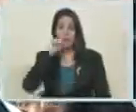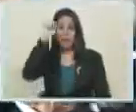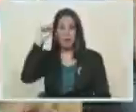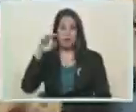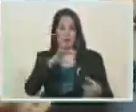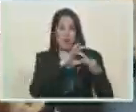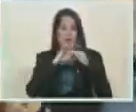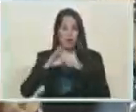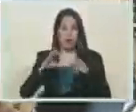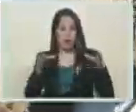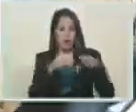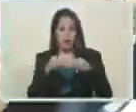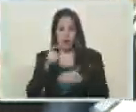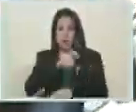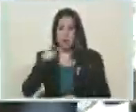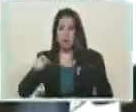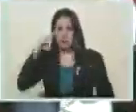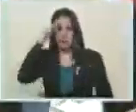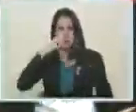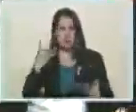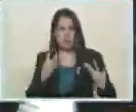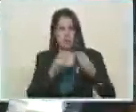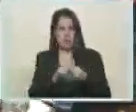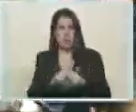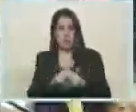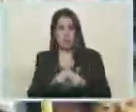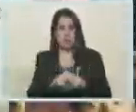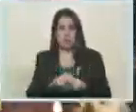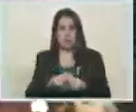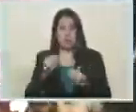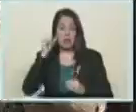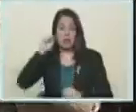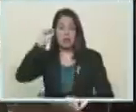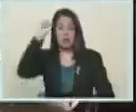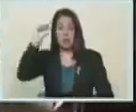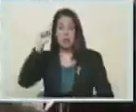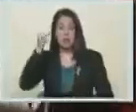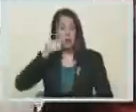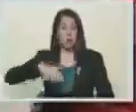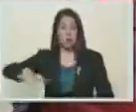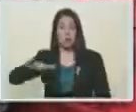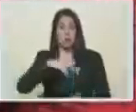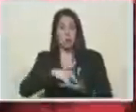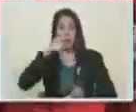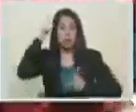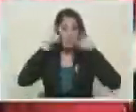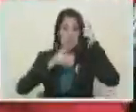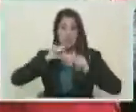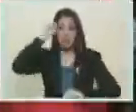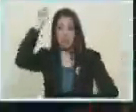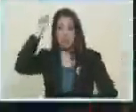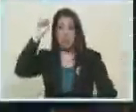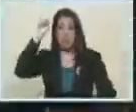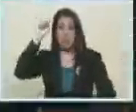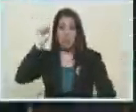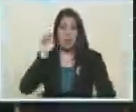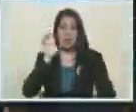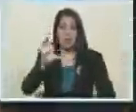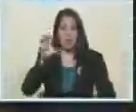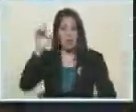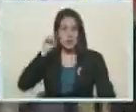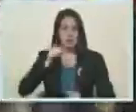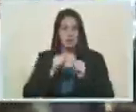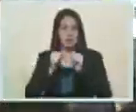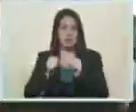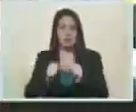la Unión Cívico-Militar! ¡Que viva el pueblo de Carabobo! ¡Chávez vive!